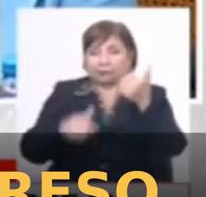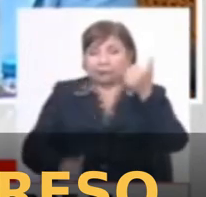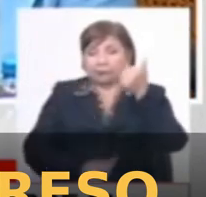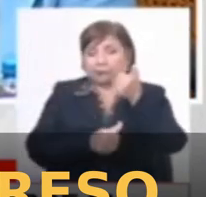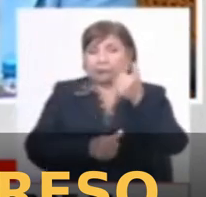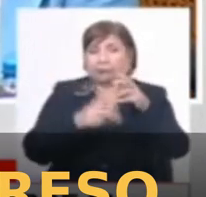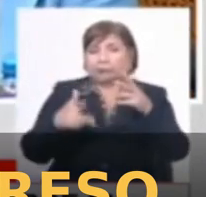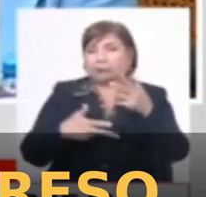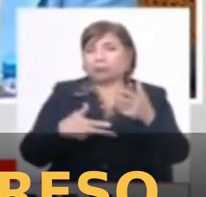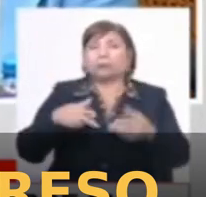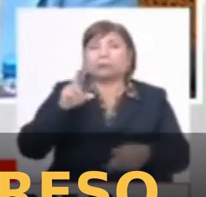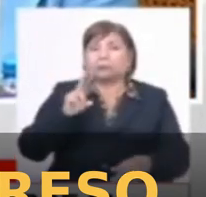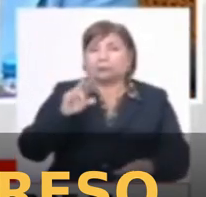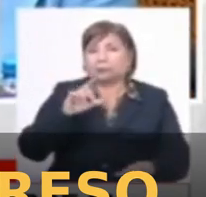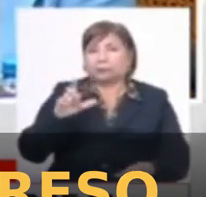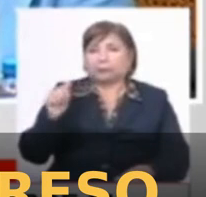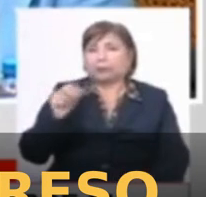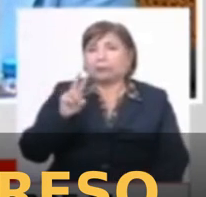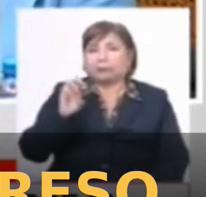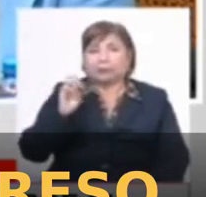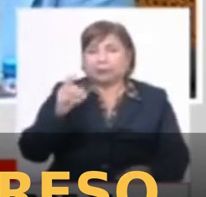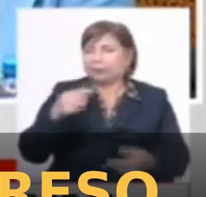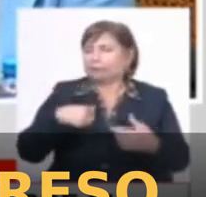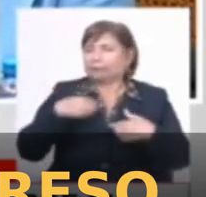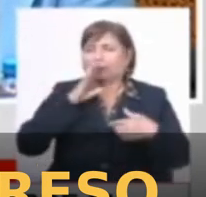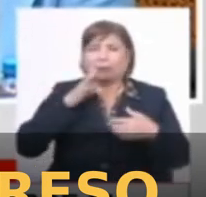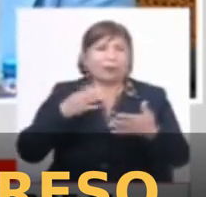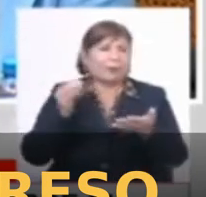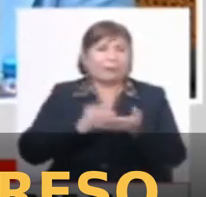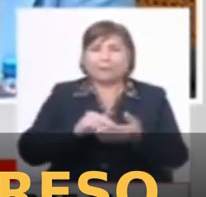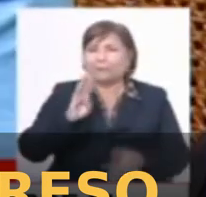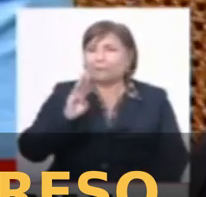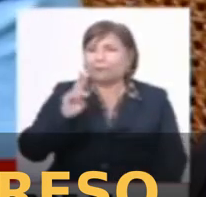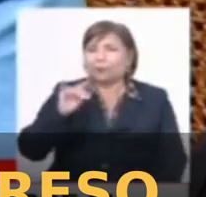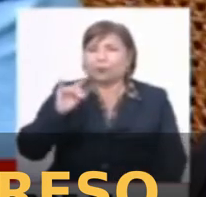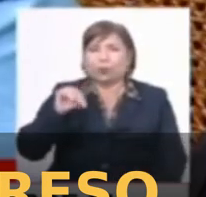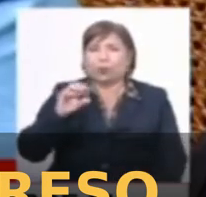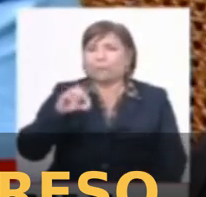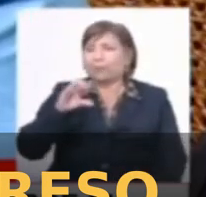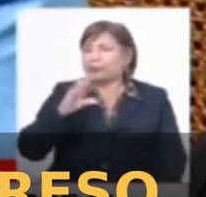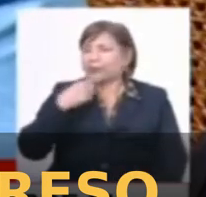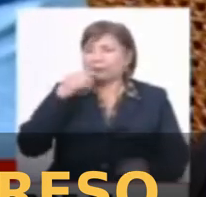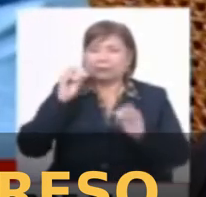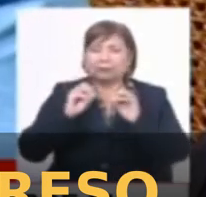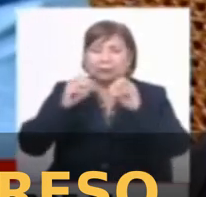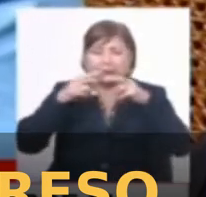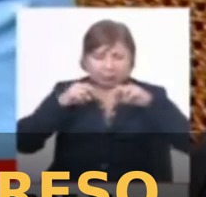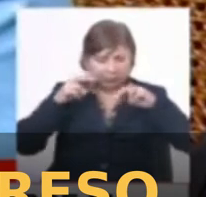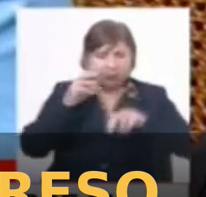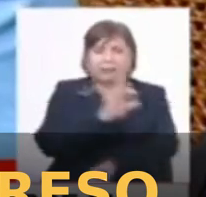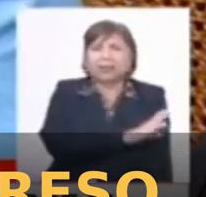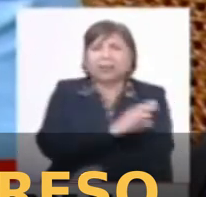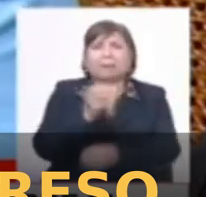Por supuesto, cosa que ha sido corroborada. Yo no puedo hablar del señor Bruno Pacheco como lo han puesto en la investigación fiscal,